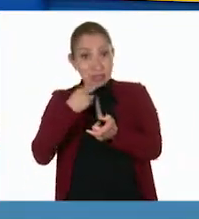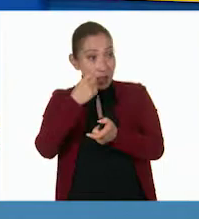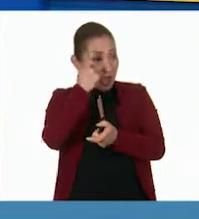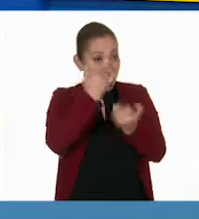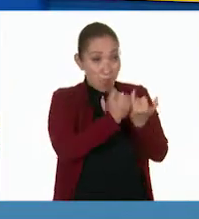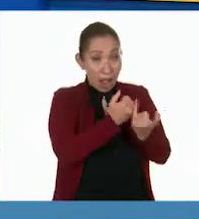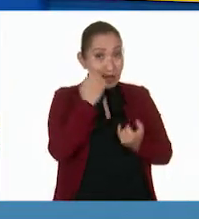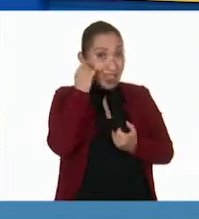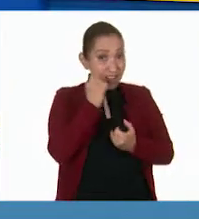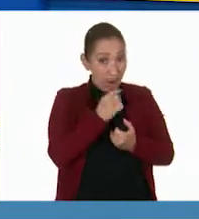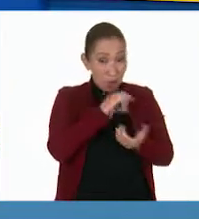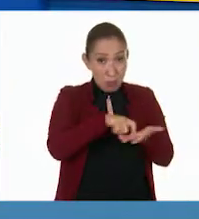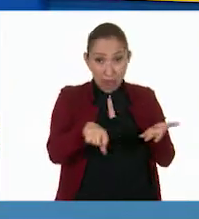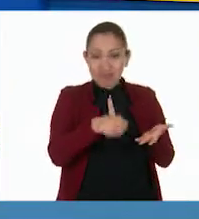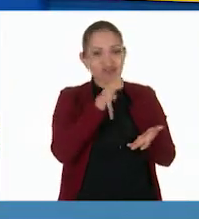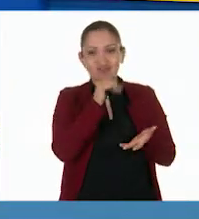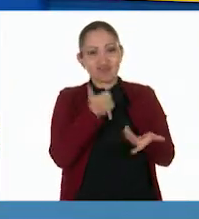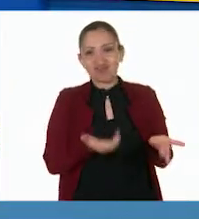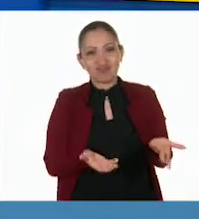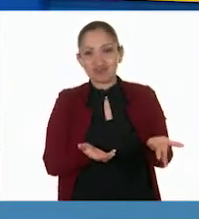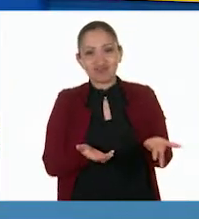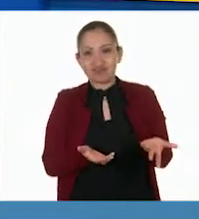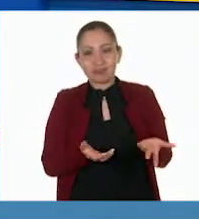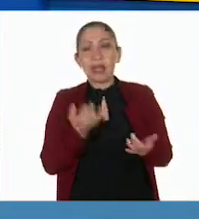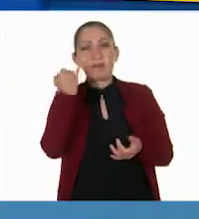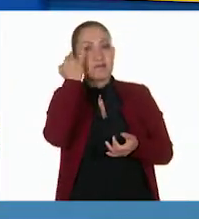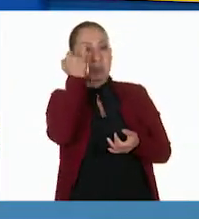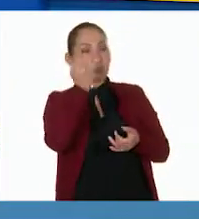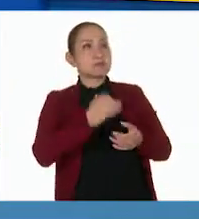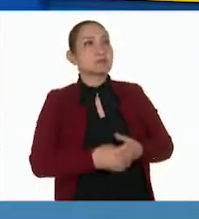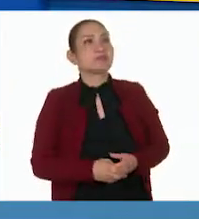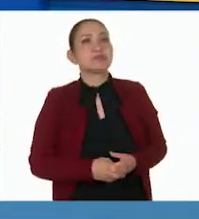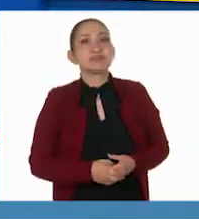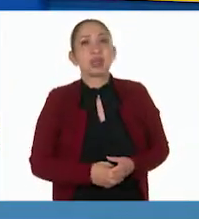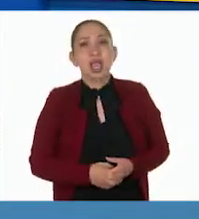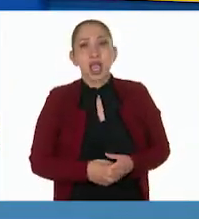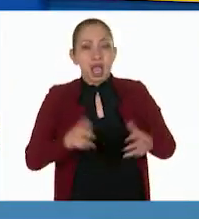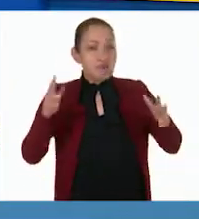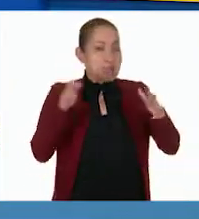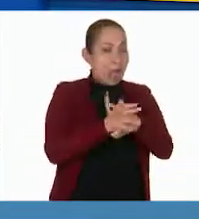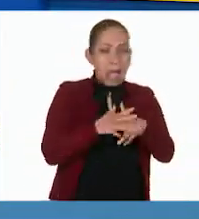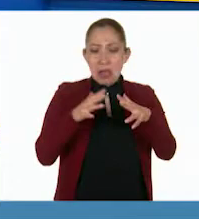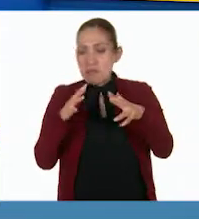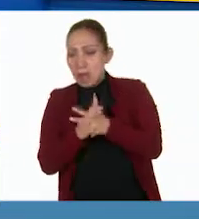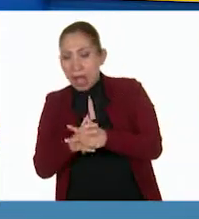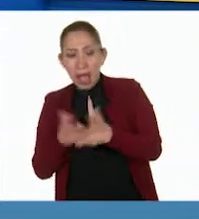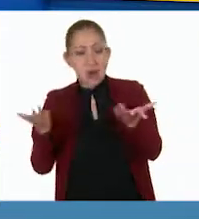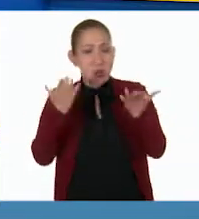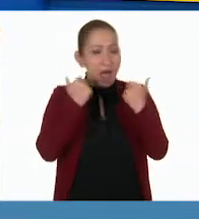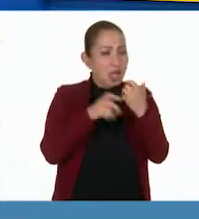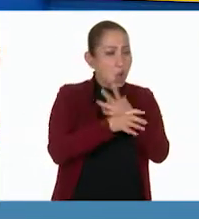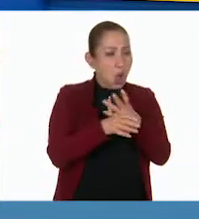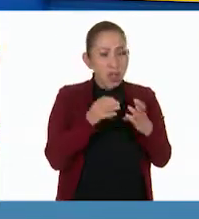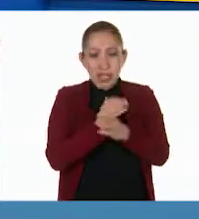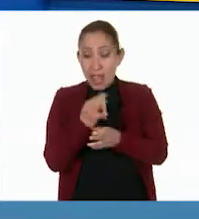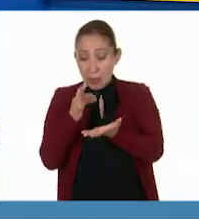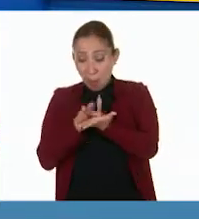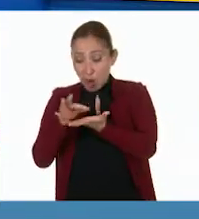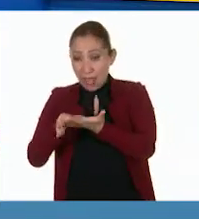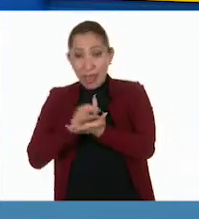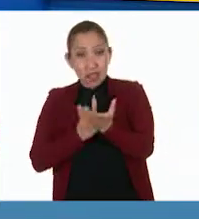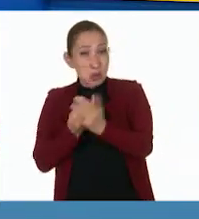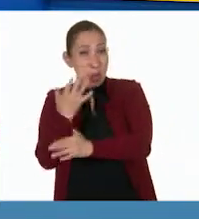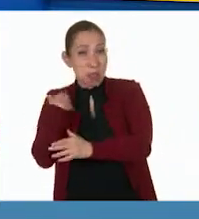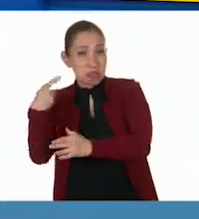lo mismo en Guerrero. Entonces, imagínate, entre las batallas, la escasez y estas monedas